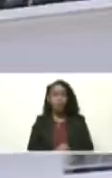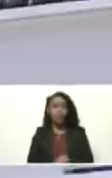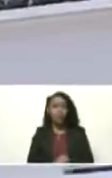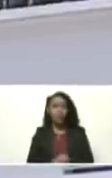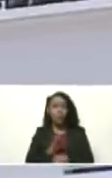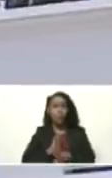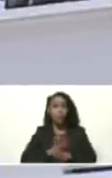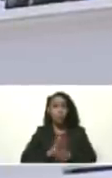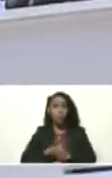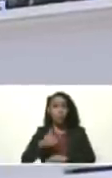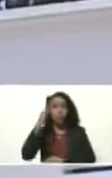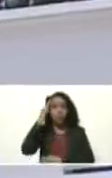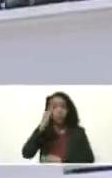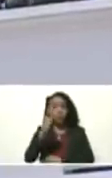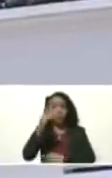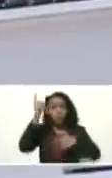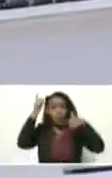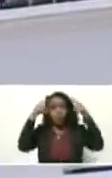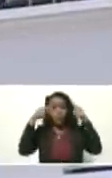Incluso el comandante Chávez